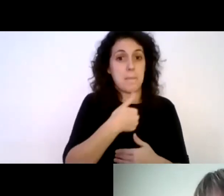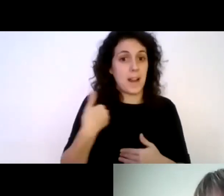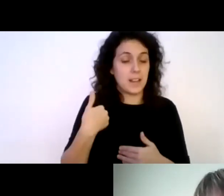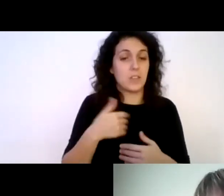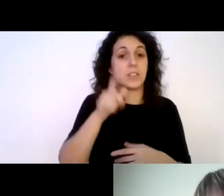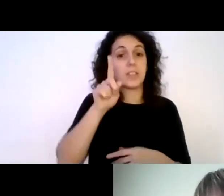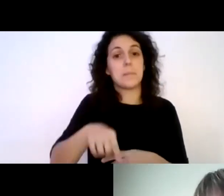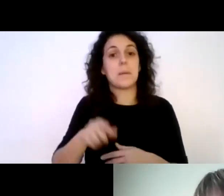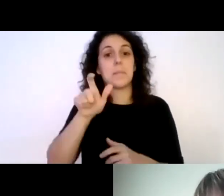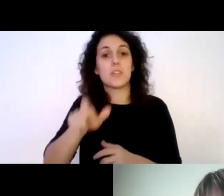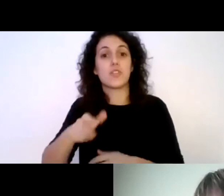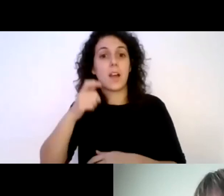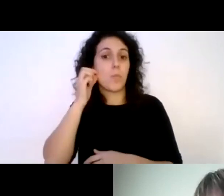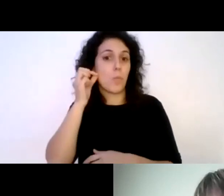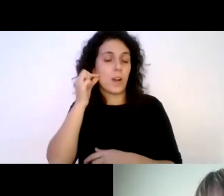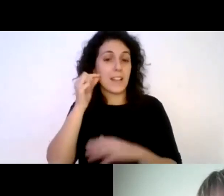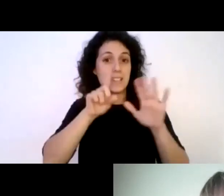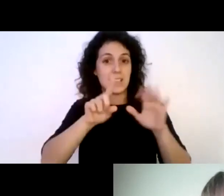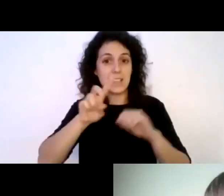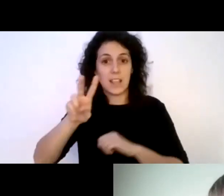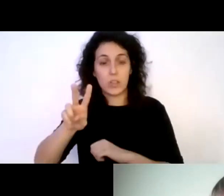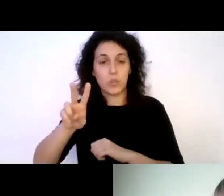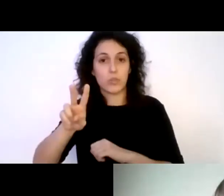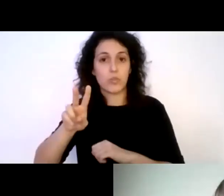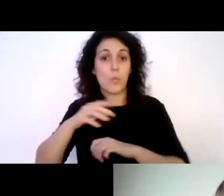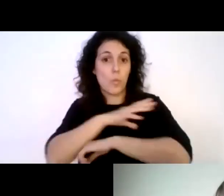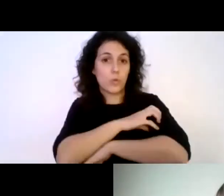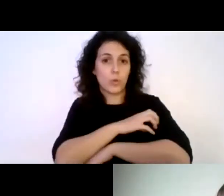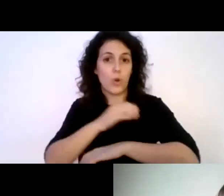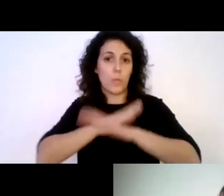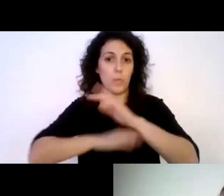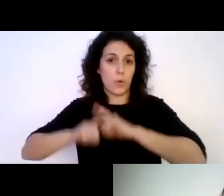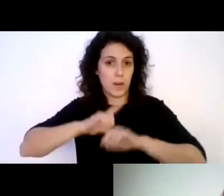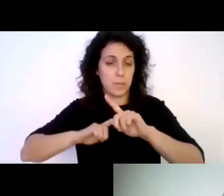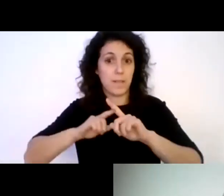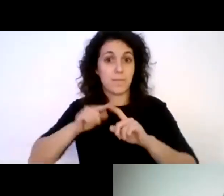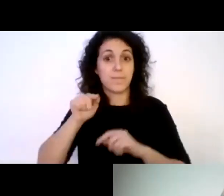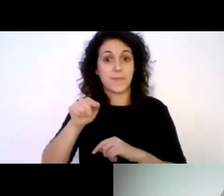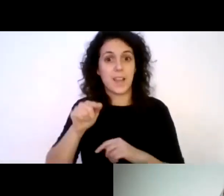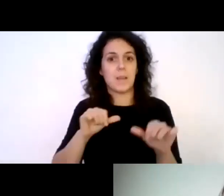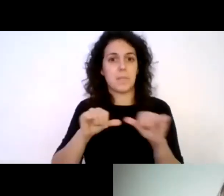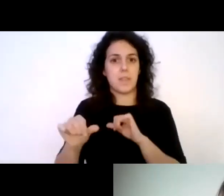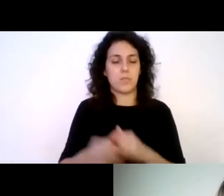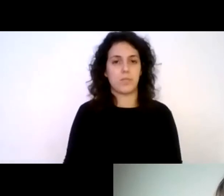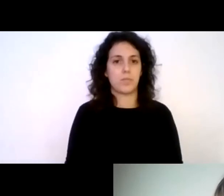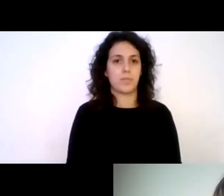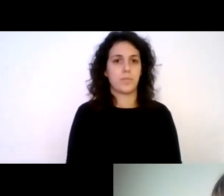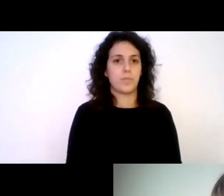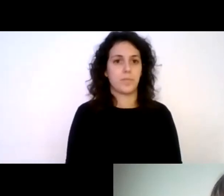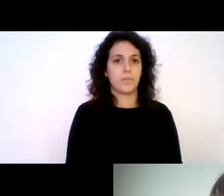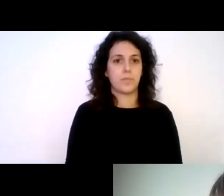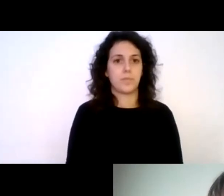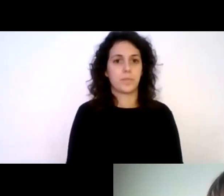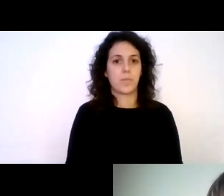señora de 62 años con atrofia muscular. Y de ahí salió el tour. Okay. Well, great. Thank you very